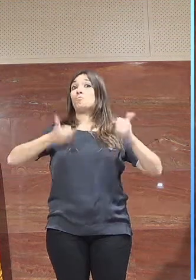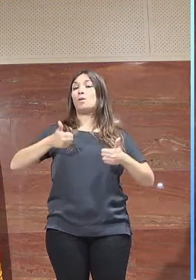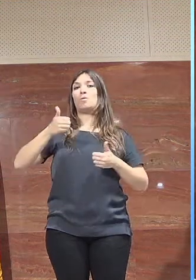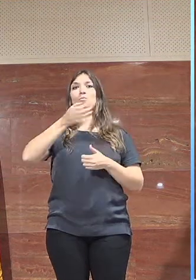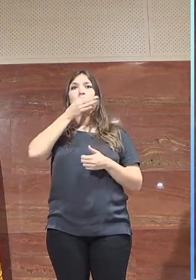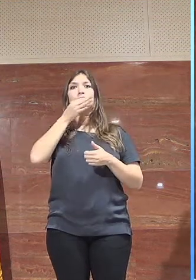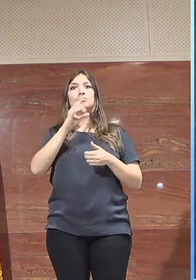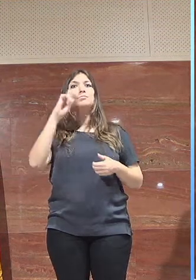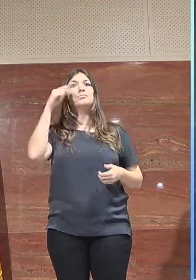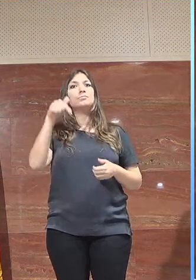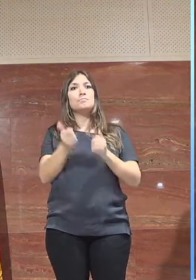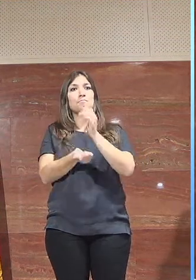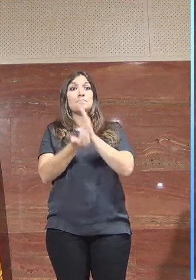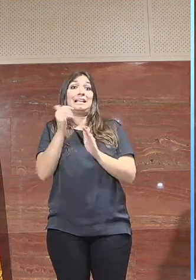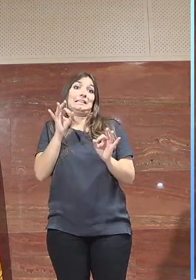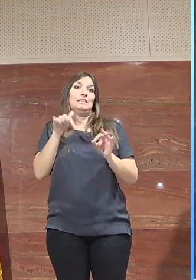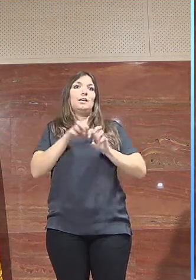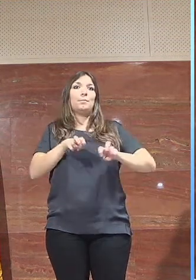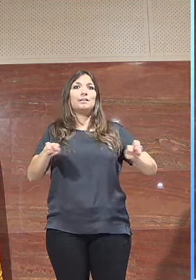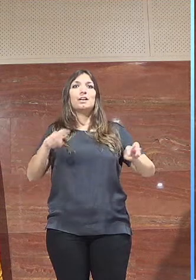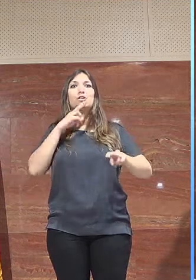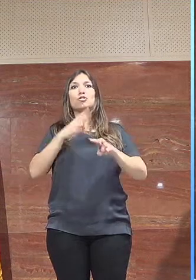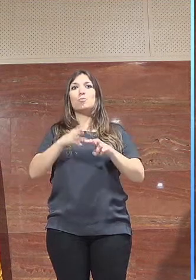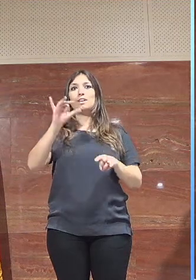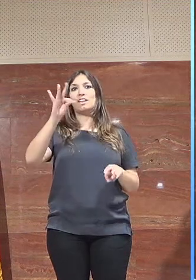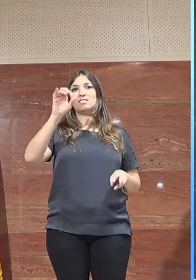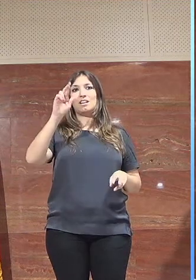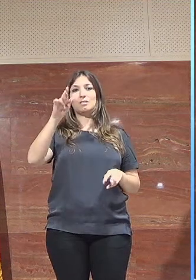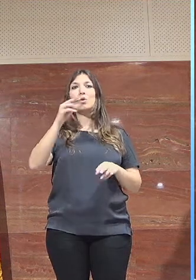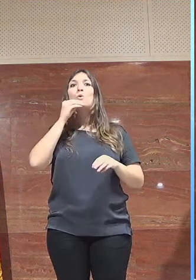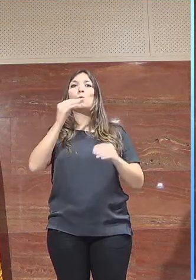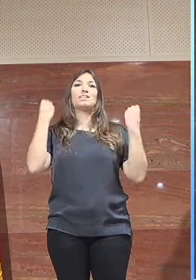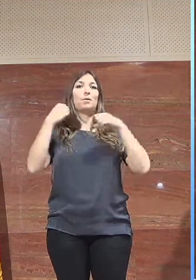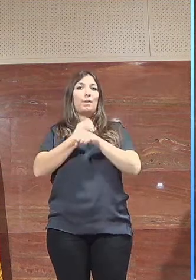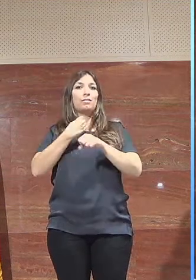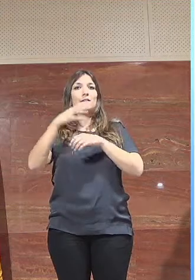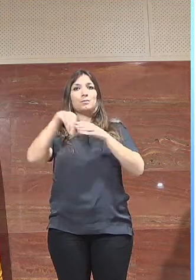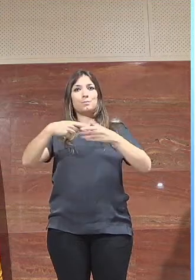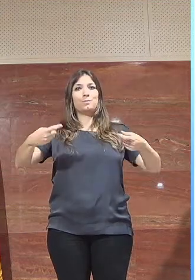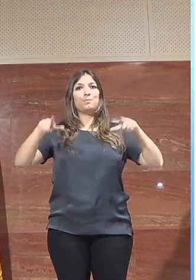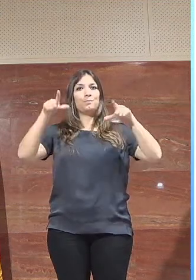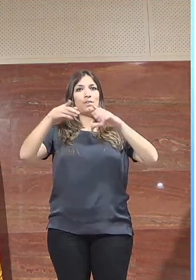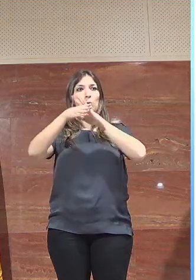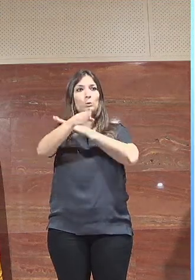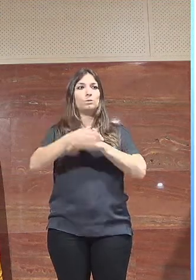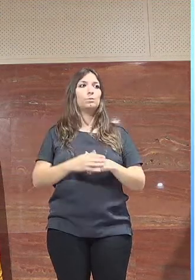mañana, que es de esta mesa, que es STAC, Buenas Prácticas en Establecimientos Accesibles.